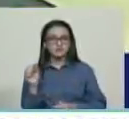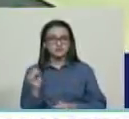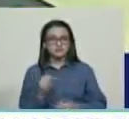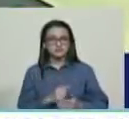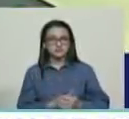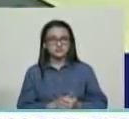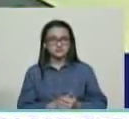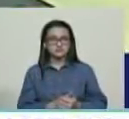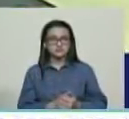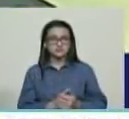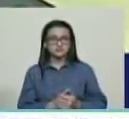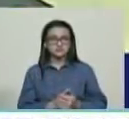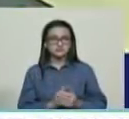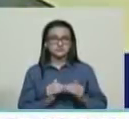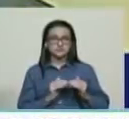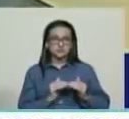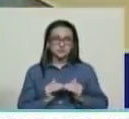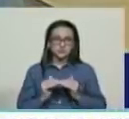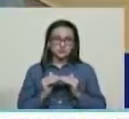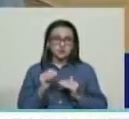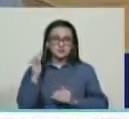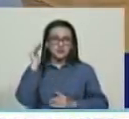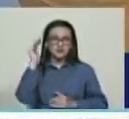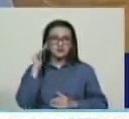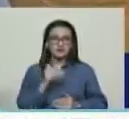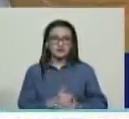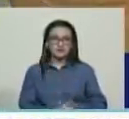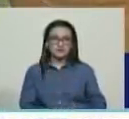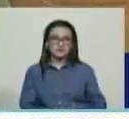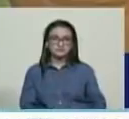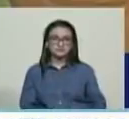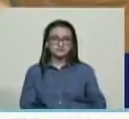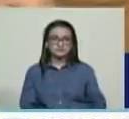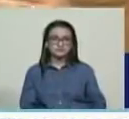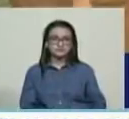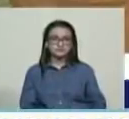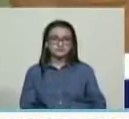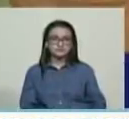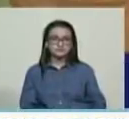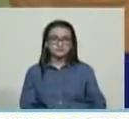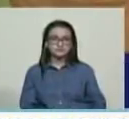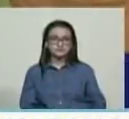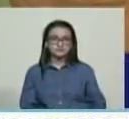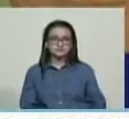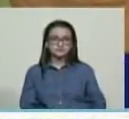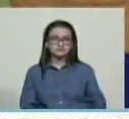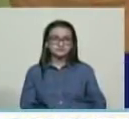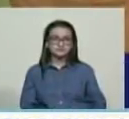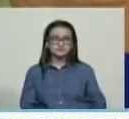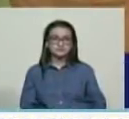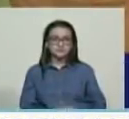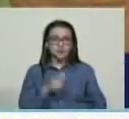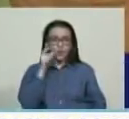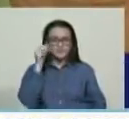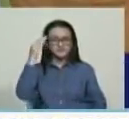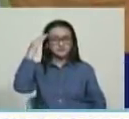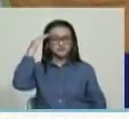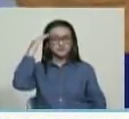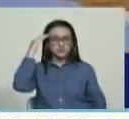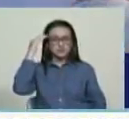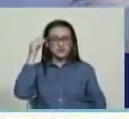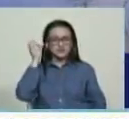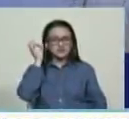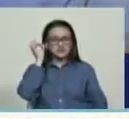le dio estabilidad militar a la zona. Un estratega, sabía mover a su gente, el Libertador. Y no